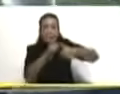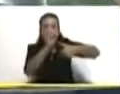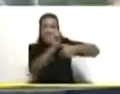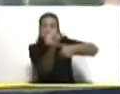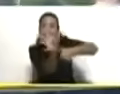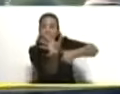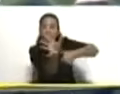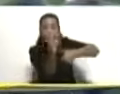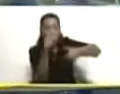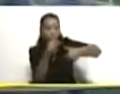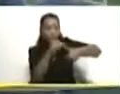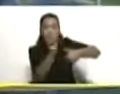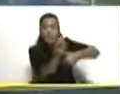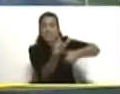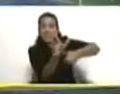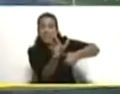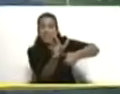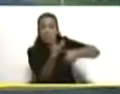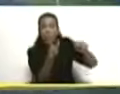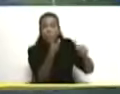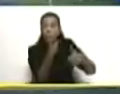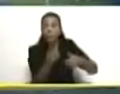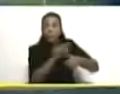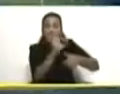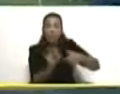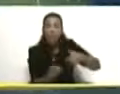Génesis hablaba de